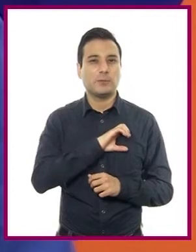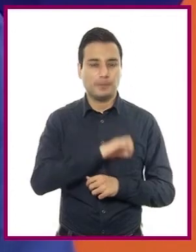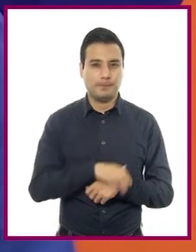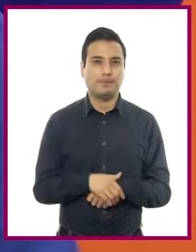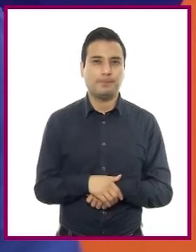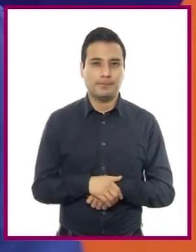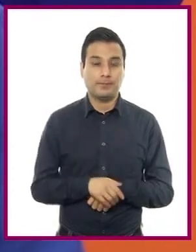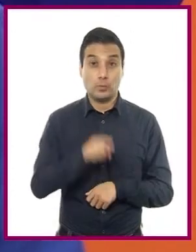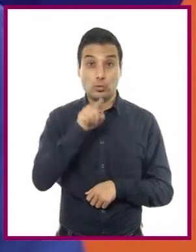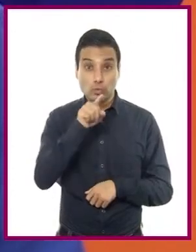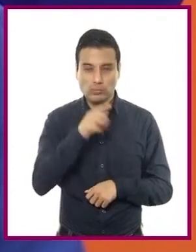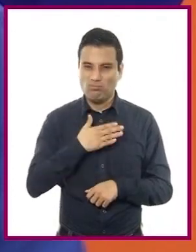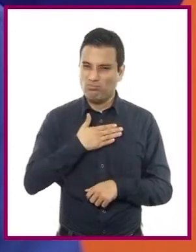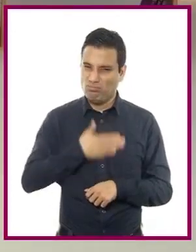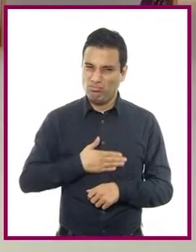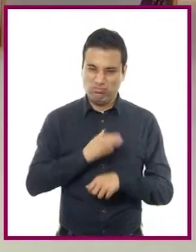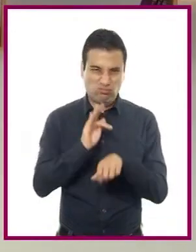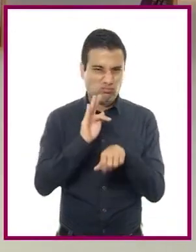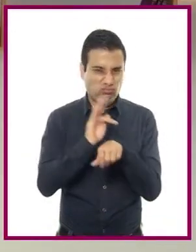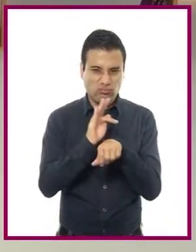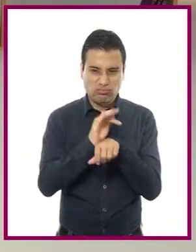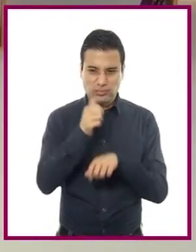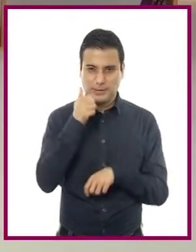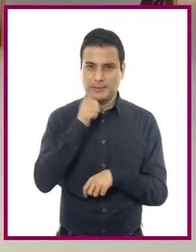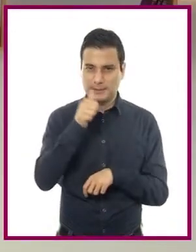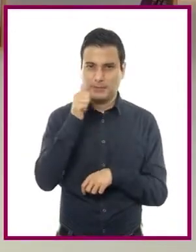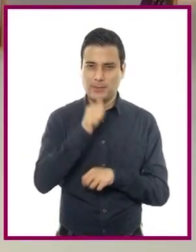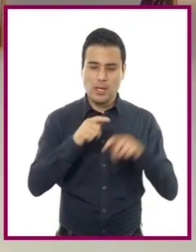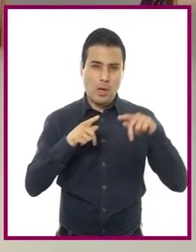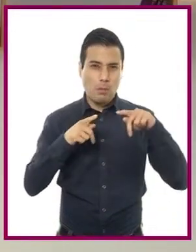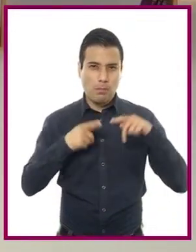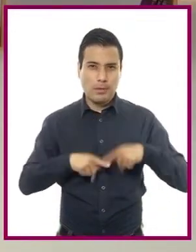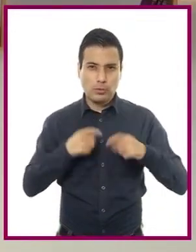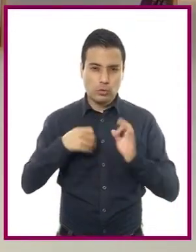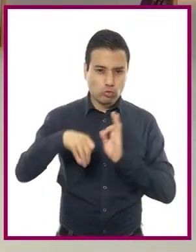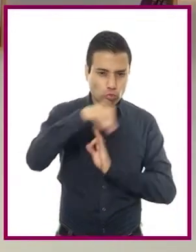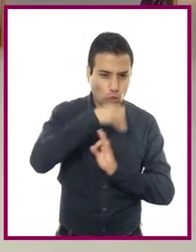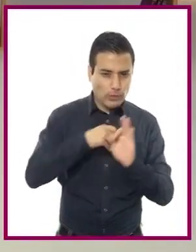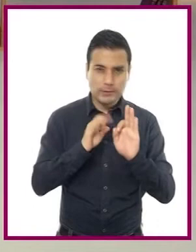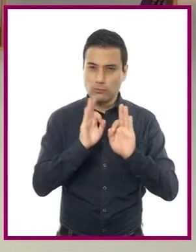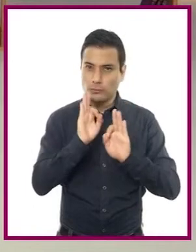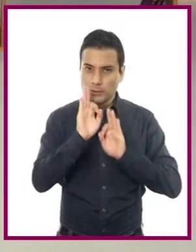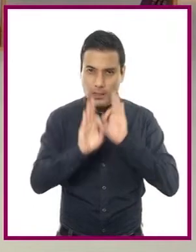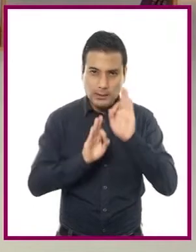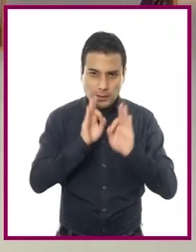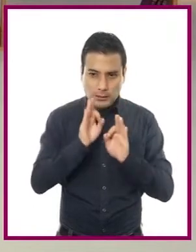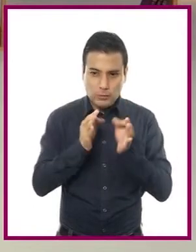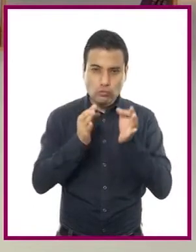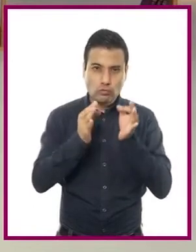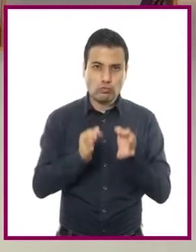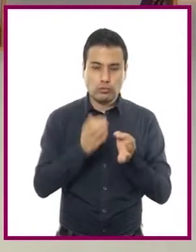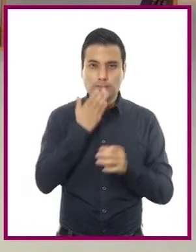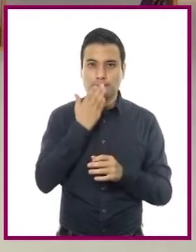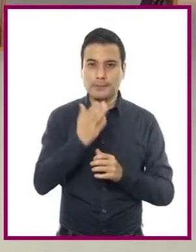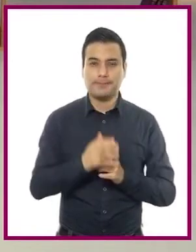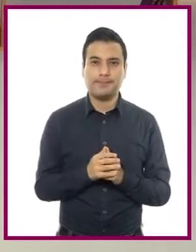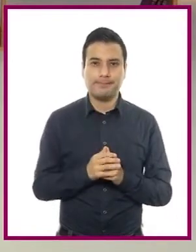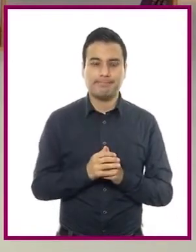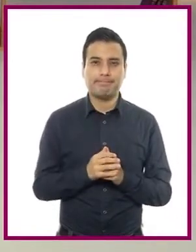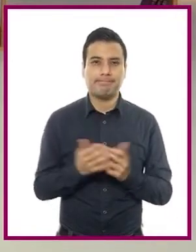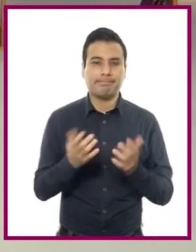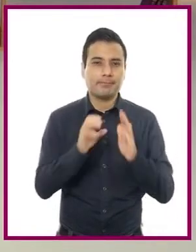las injusticias y trabaja para que todas las personas sean tratadas dignamente. ¿Qué opinas